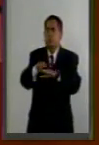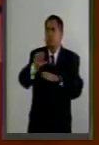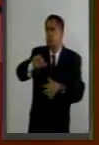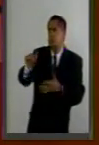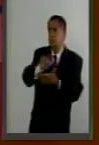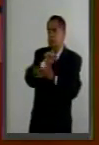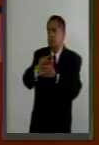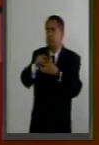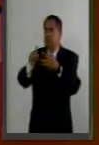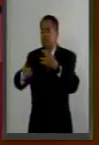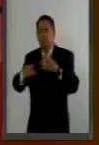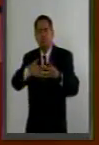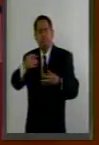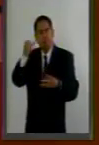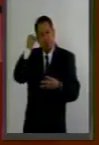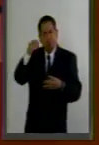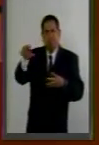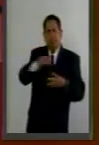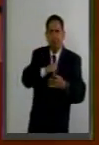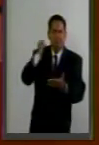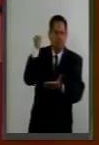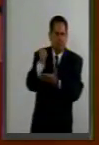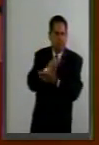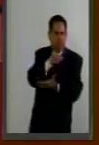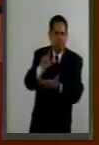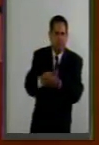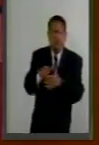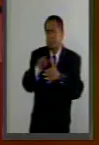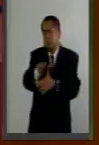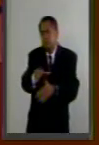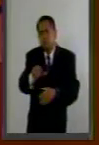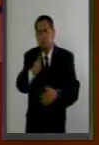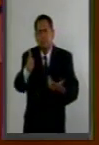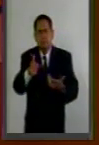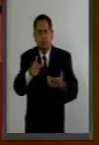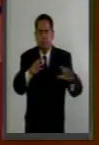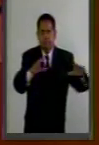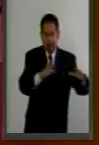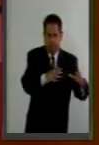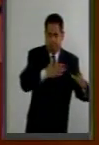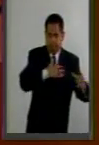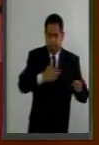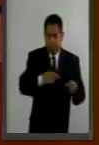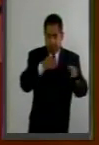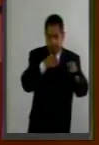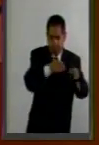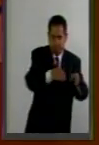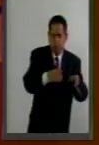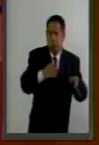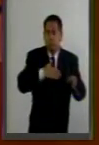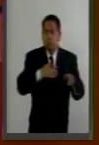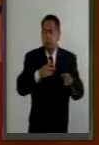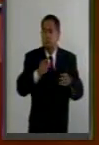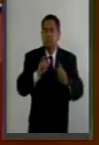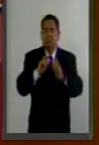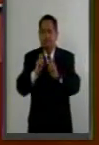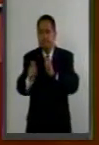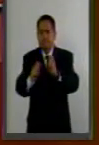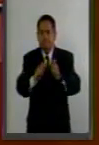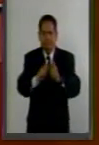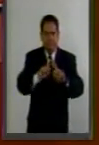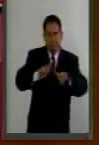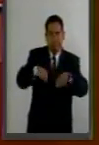con el objeto de enviar asuntos de su competencia a los tribunales colegiados